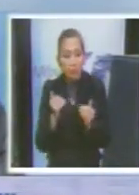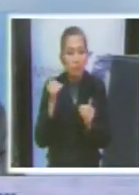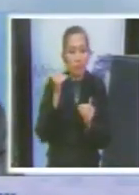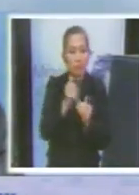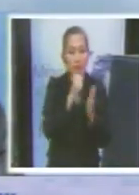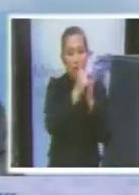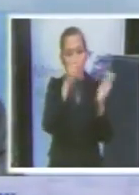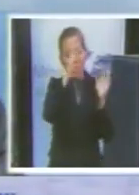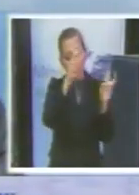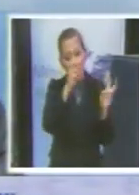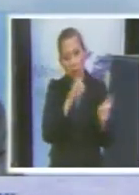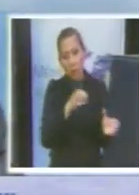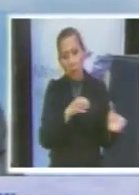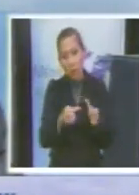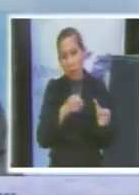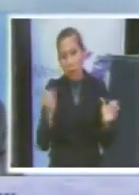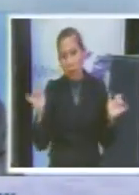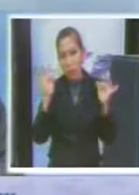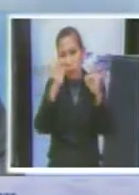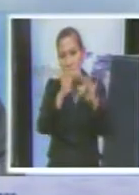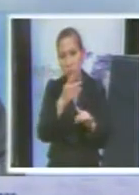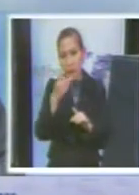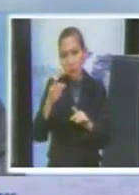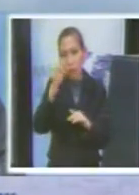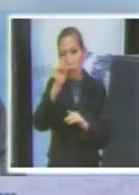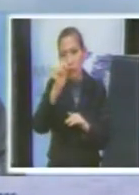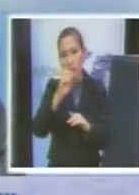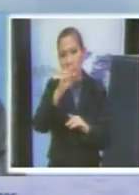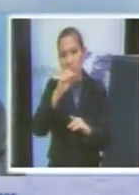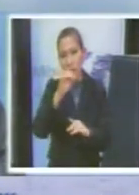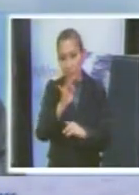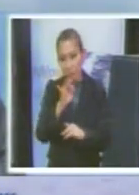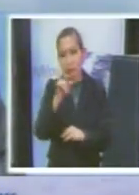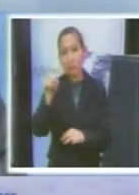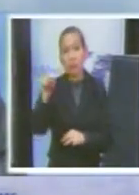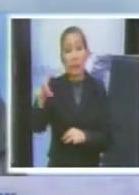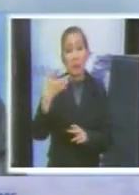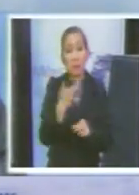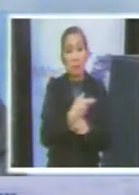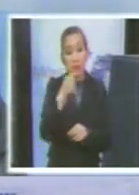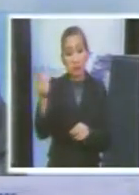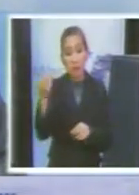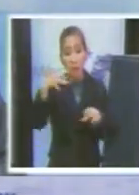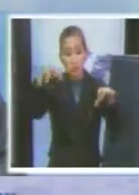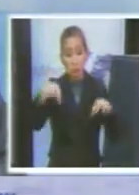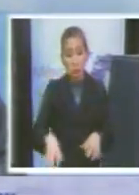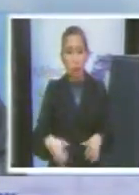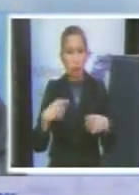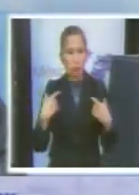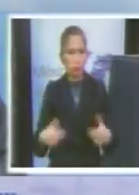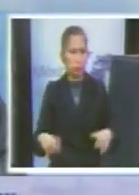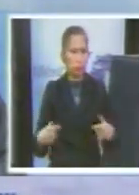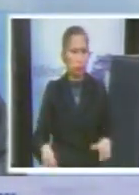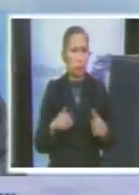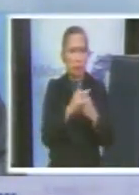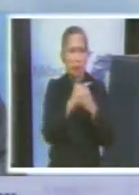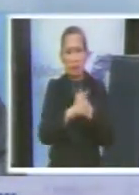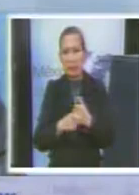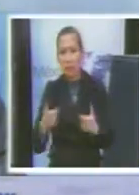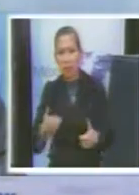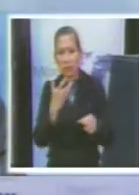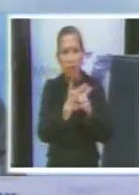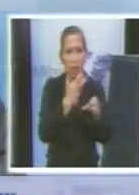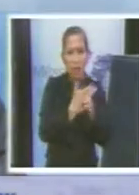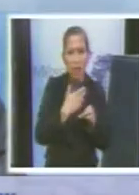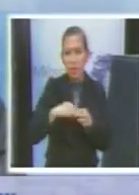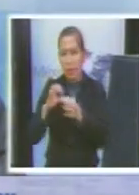agenda comercial en el foro multilateral del OMC. Lo que ha sucedido es que las dos grandes potencias comerciales, Estados Unidos